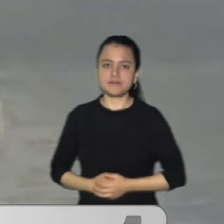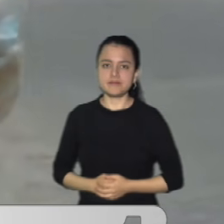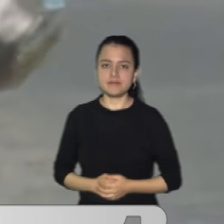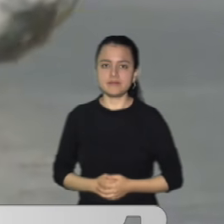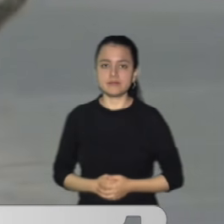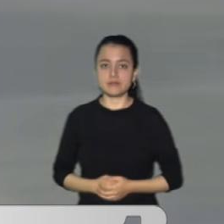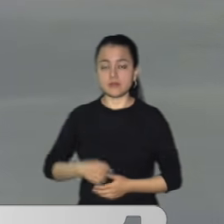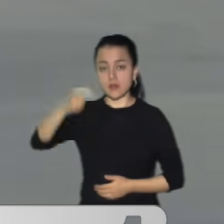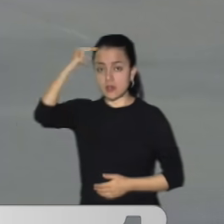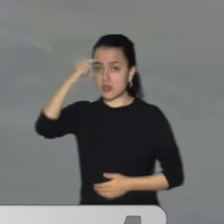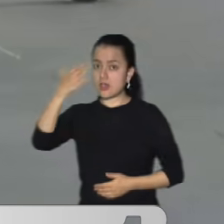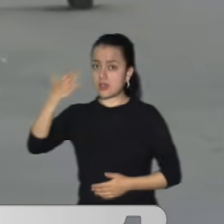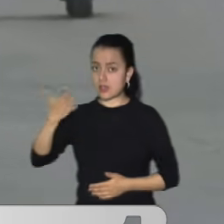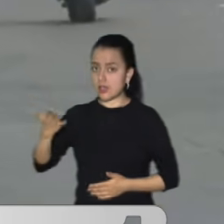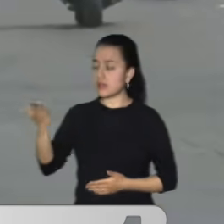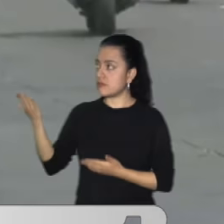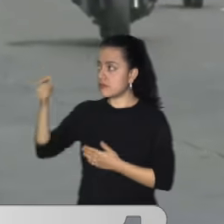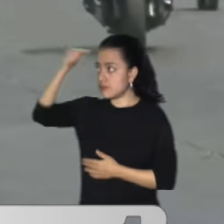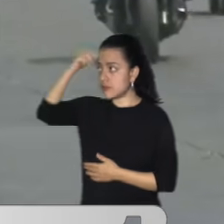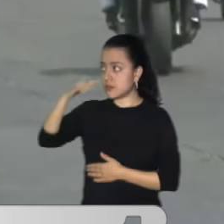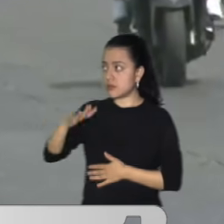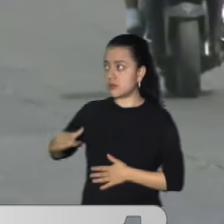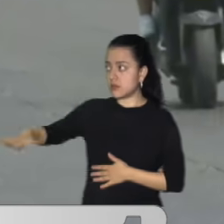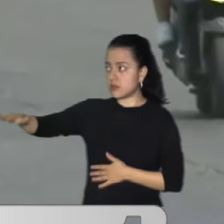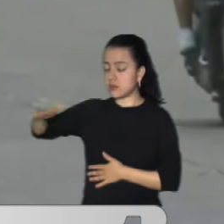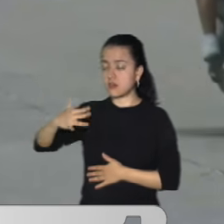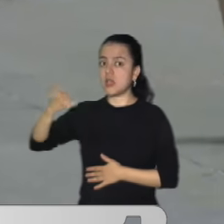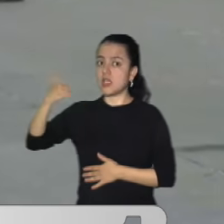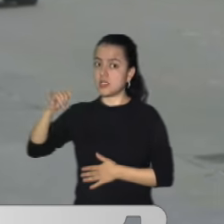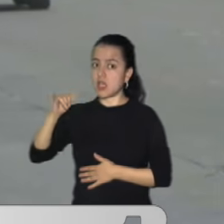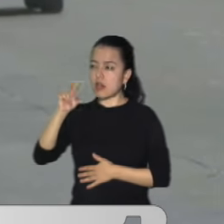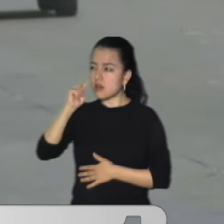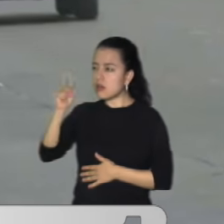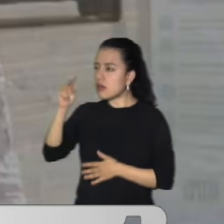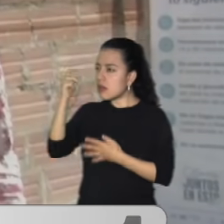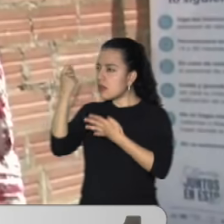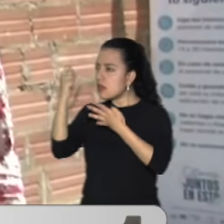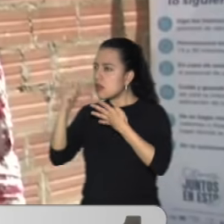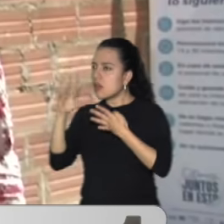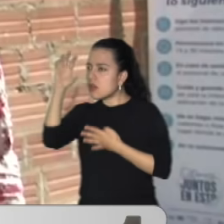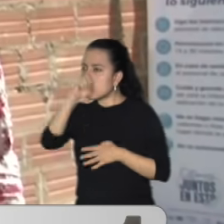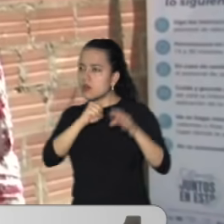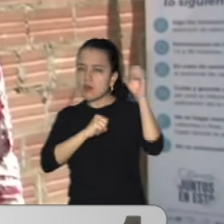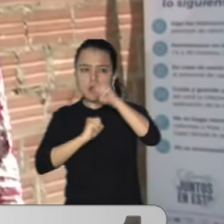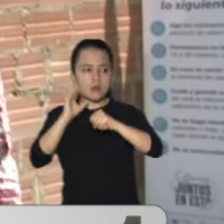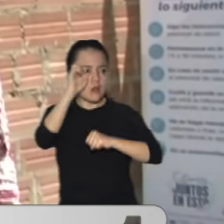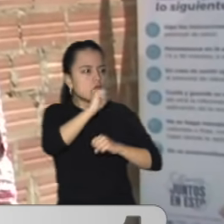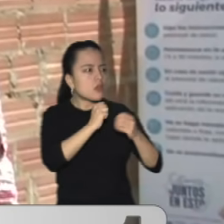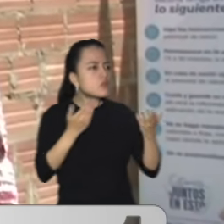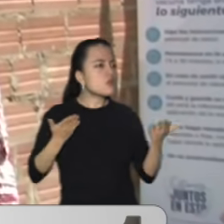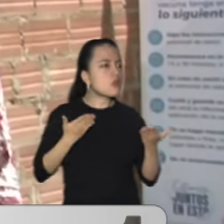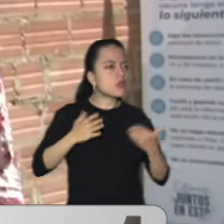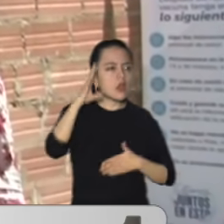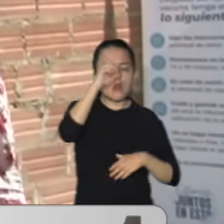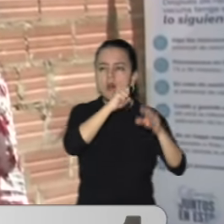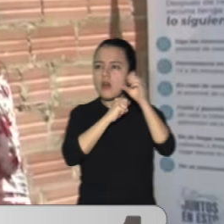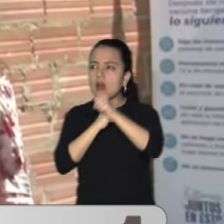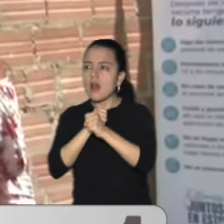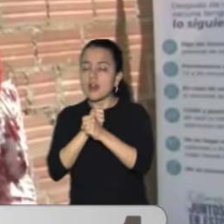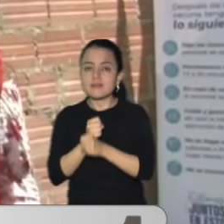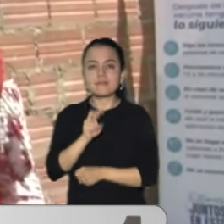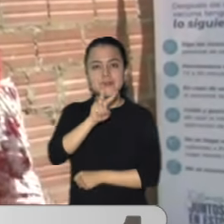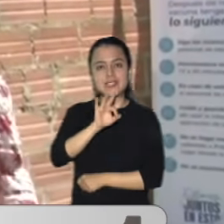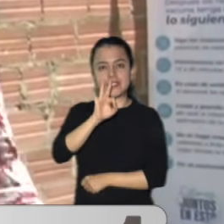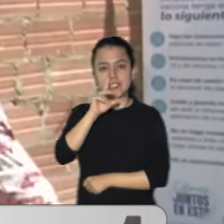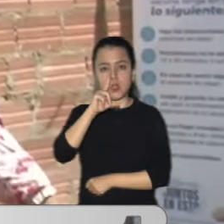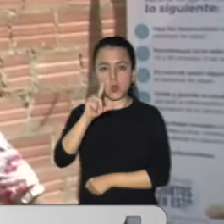En Cartagena inició la vacunación para habitantes en situación de calles en varias zonas de la ciudad y de manera simultánea. Este 23 de